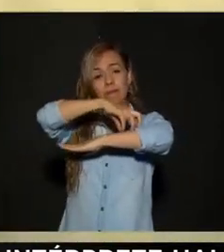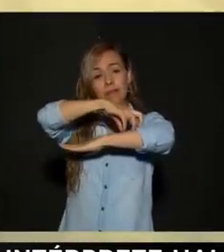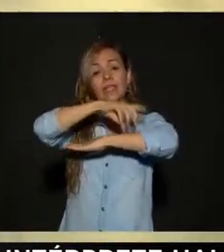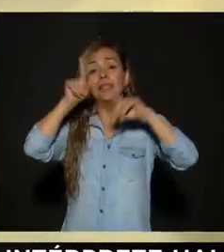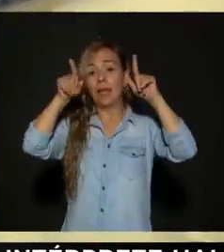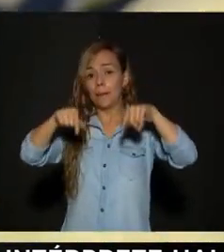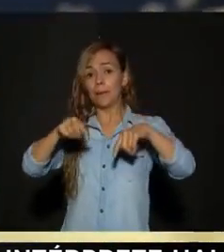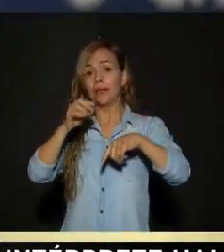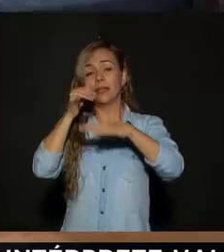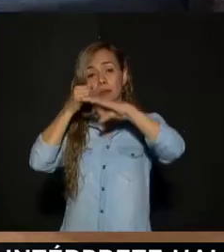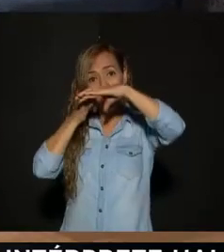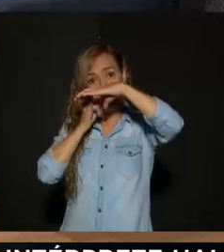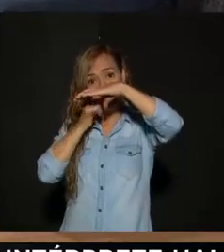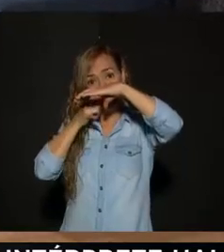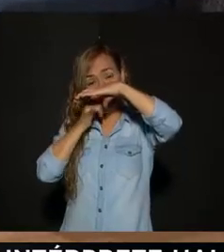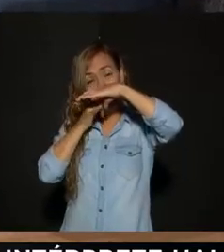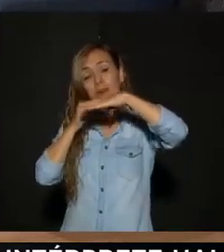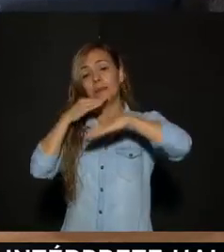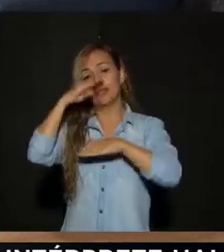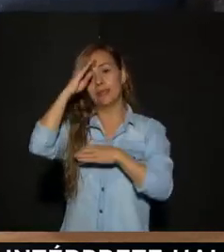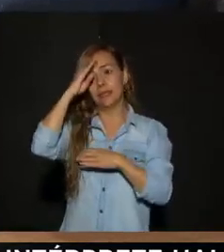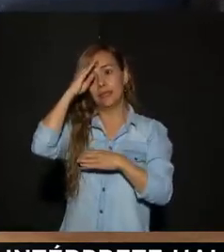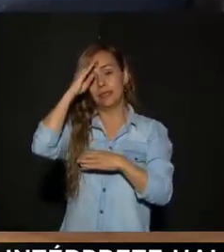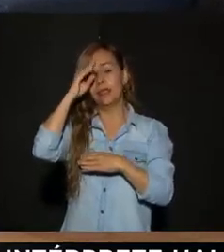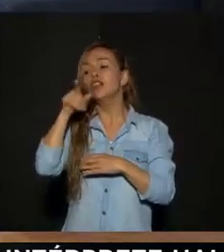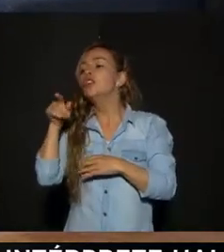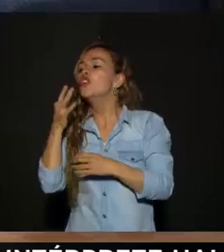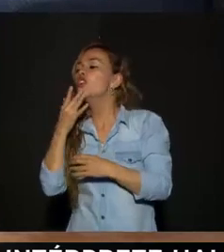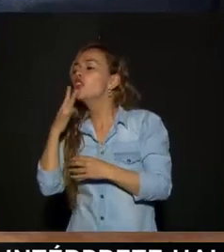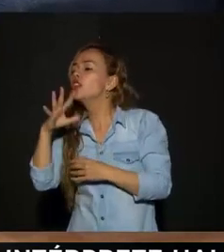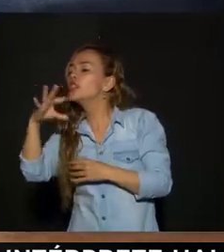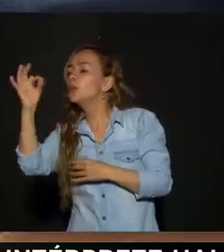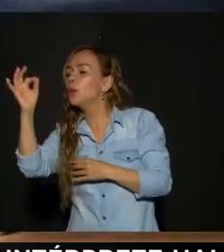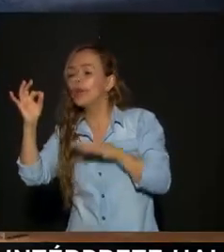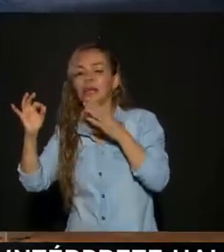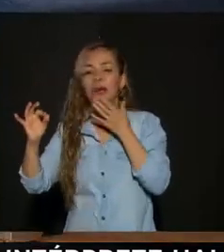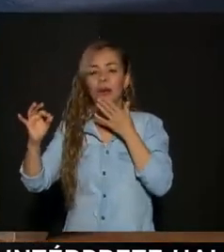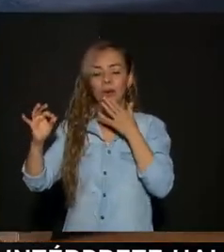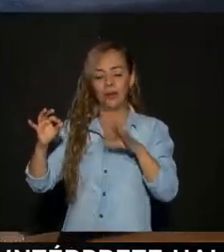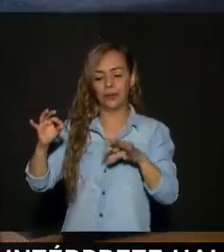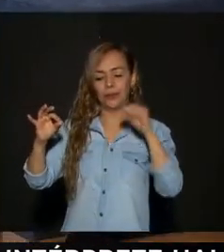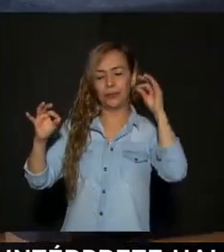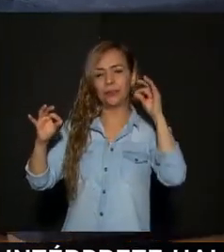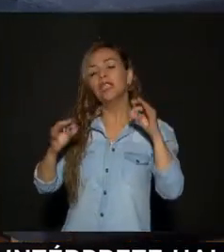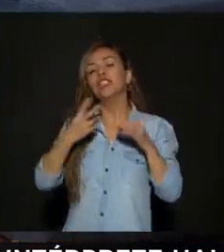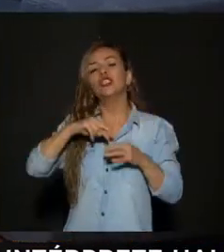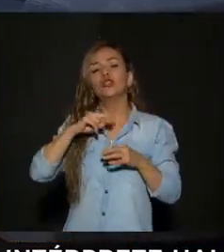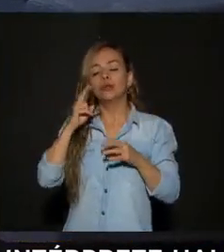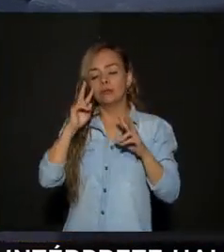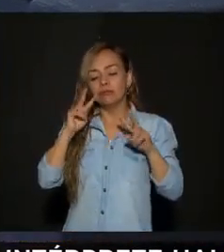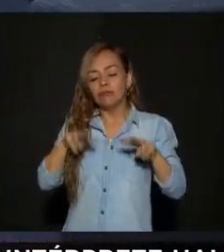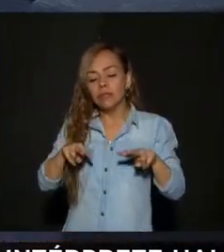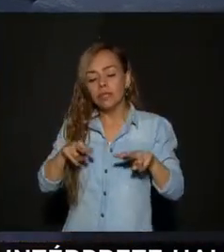tienen, ¿tú qué color quieres? Yo quiero fucsia. Acá podemos imaginarnos, digamos, los